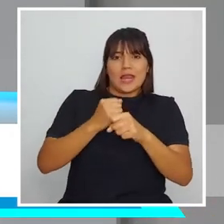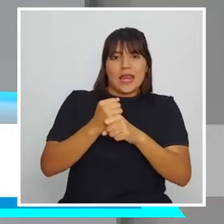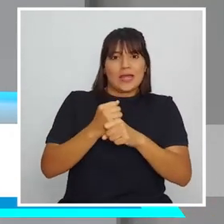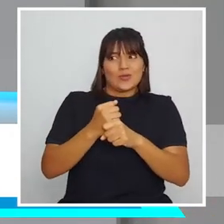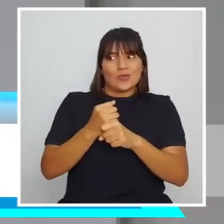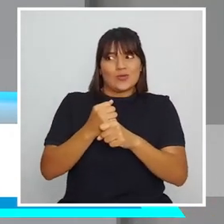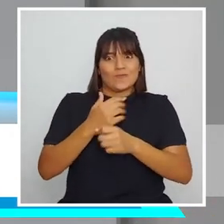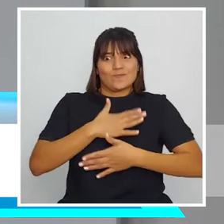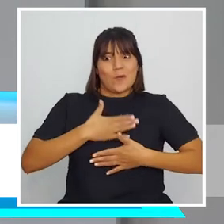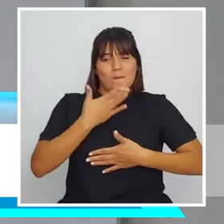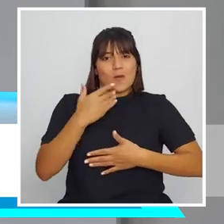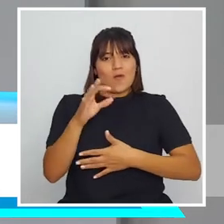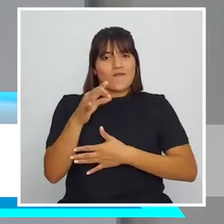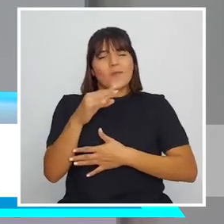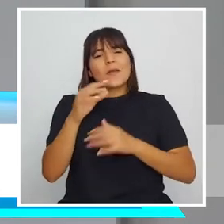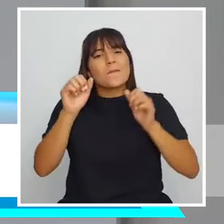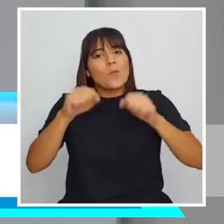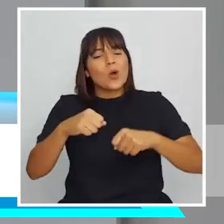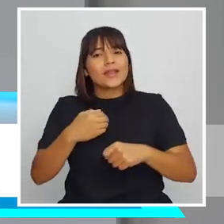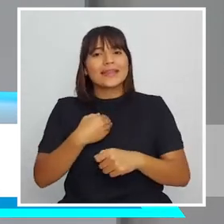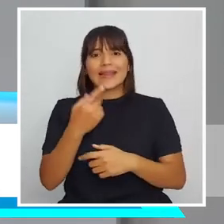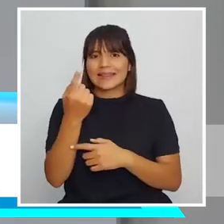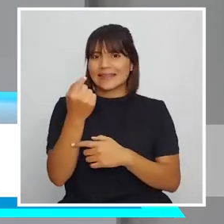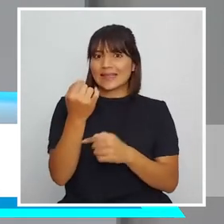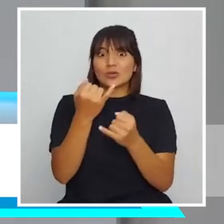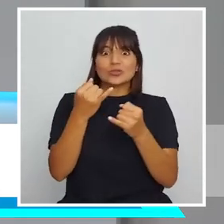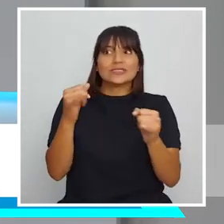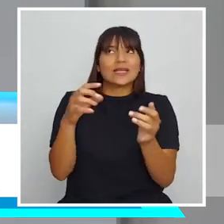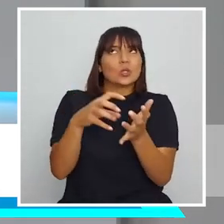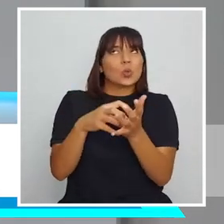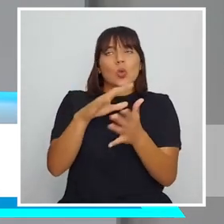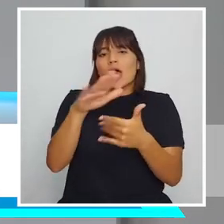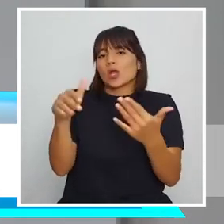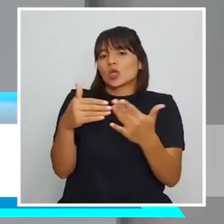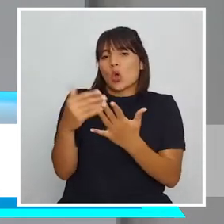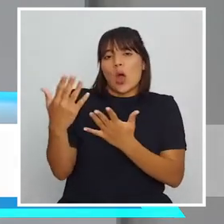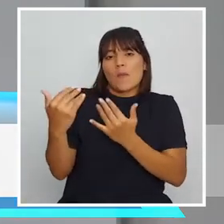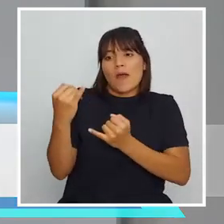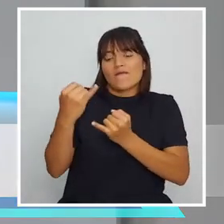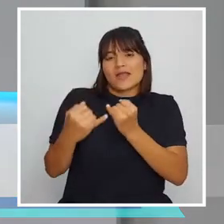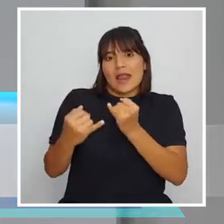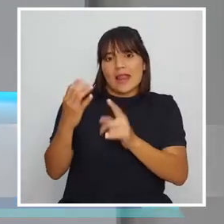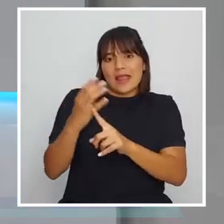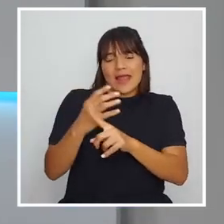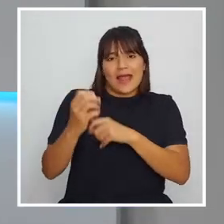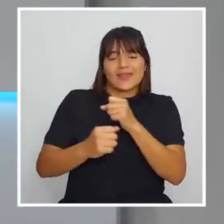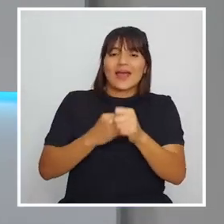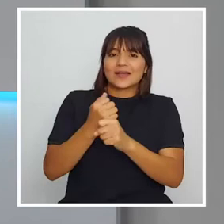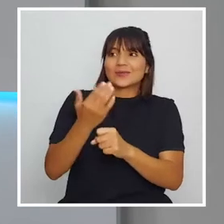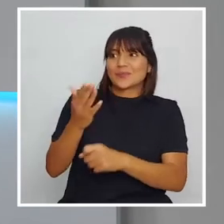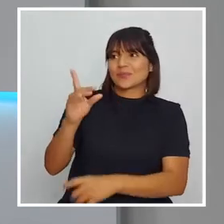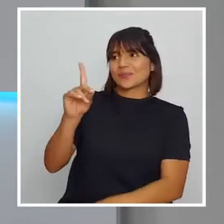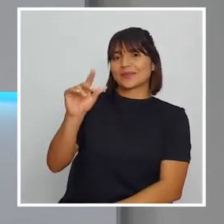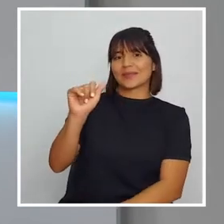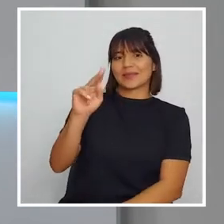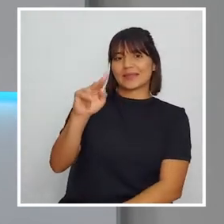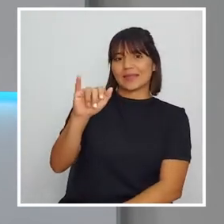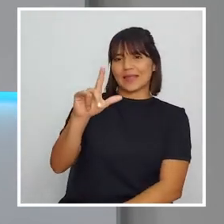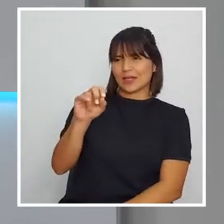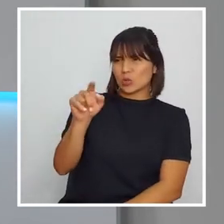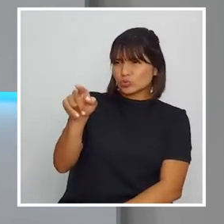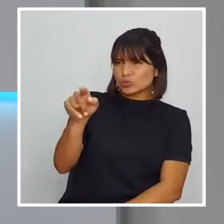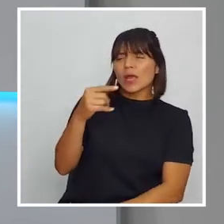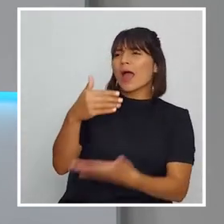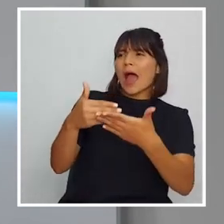y poder tener ese dinero que sin duda alguna todos esperamos al final del año. Don Danilo, usted nos dijo antes